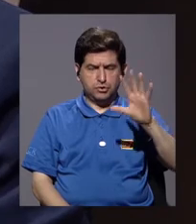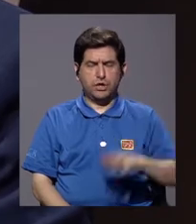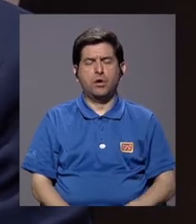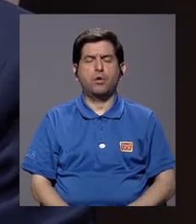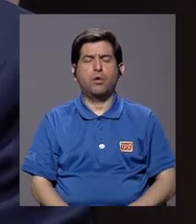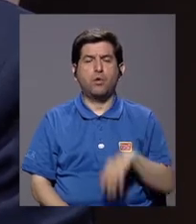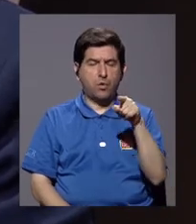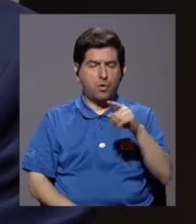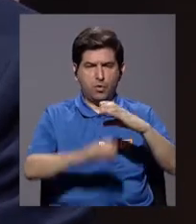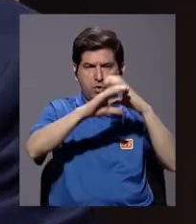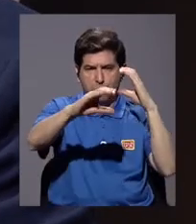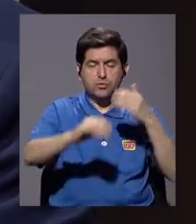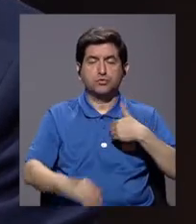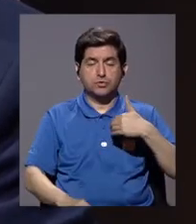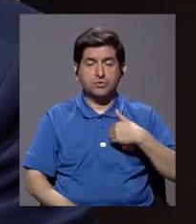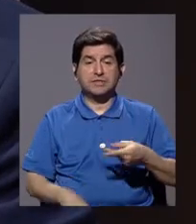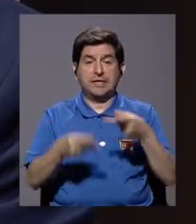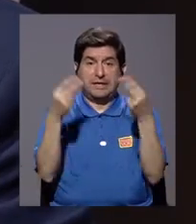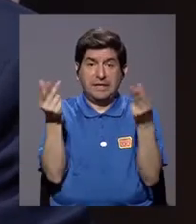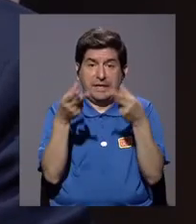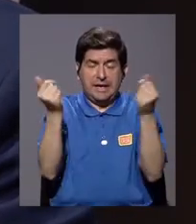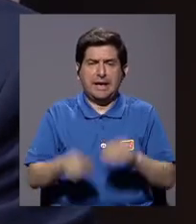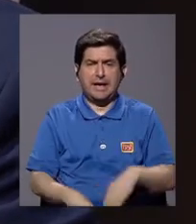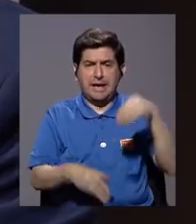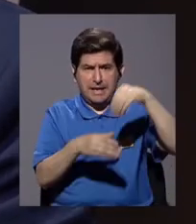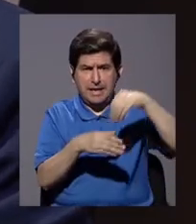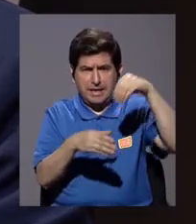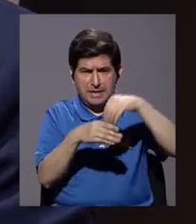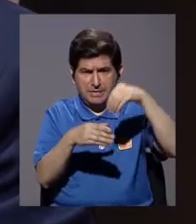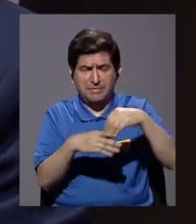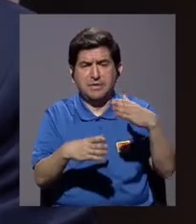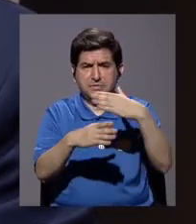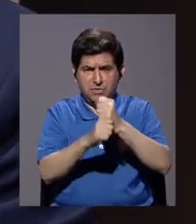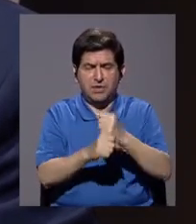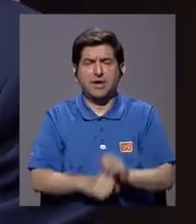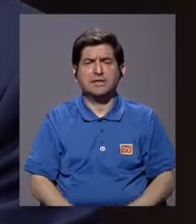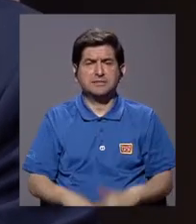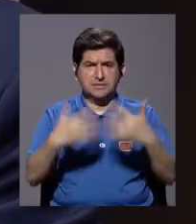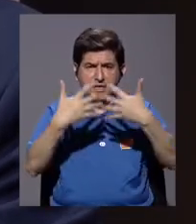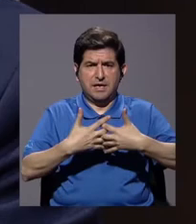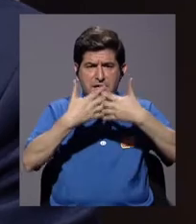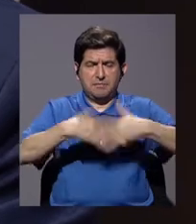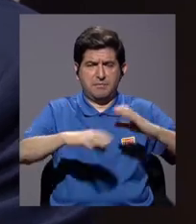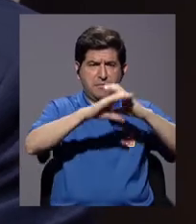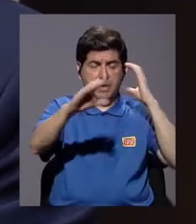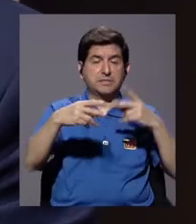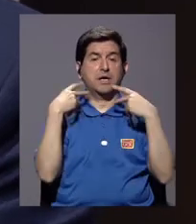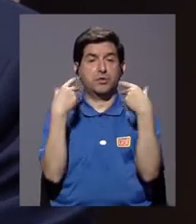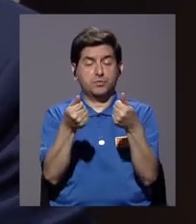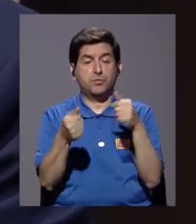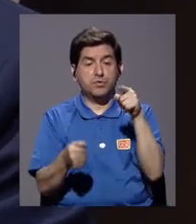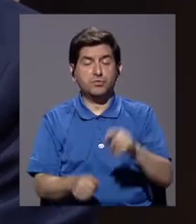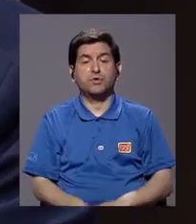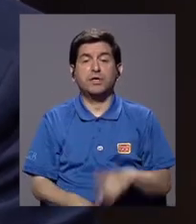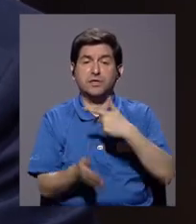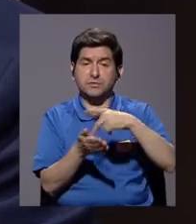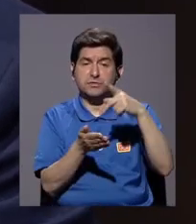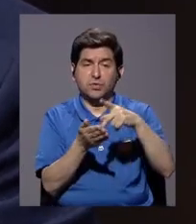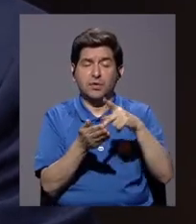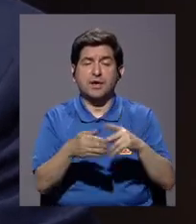los autobuses tienen un costo, o sea, y las inversiones van a tener que hacerlo los autobuseros pronto y eso se transfiere a la